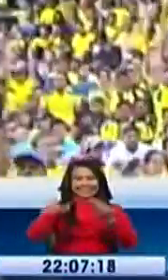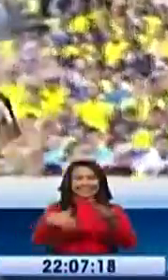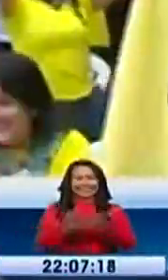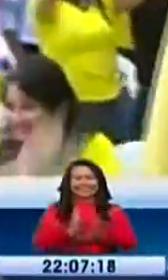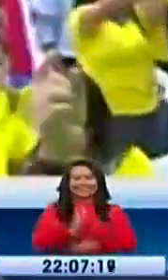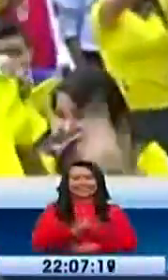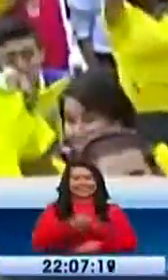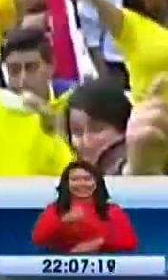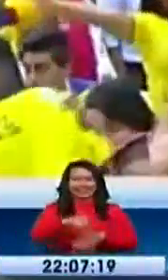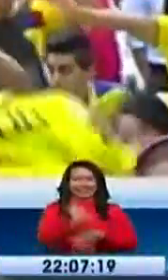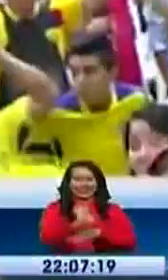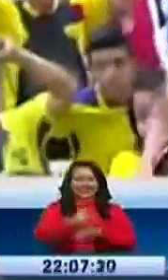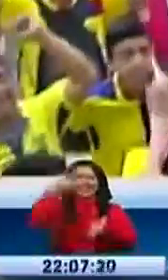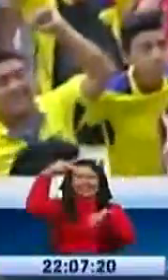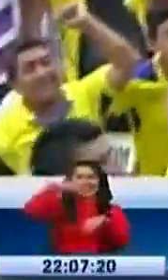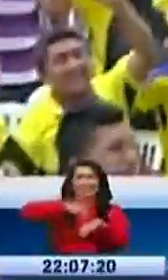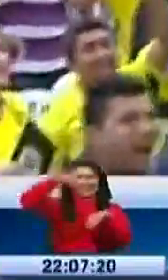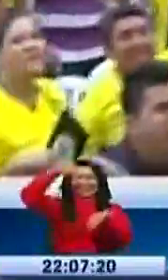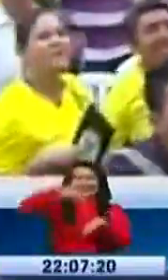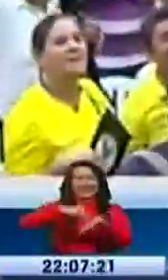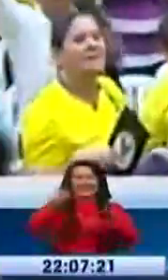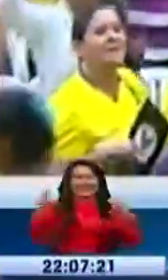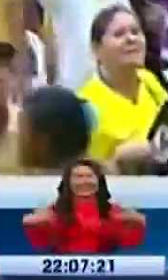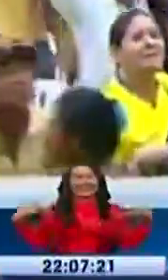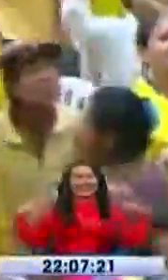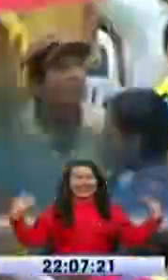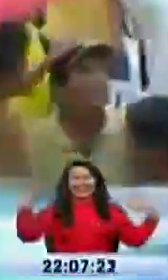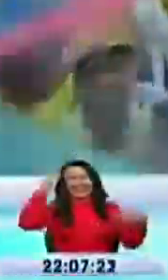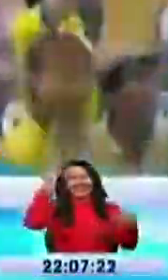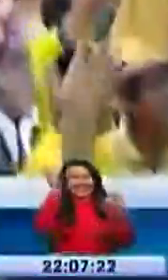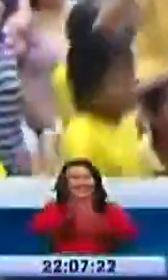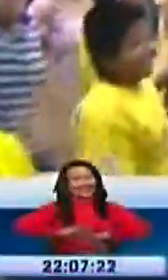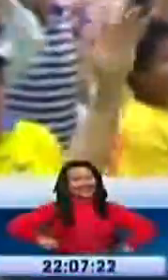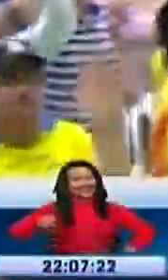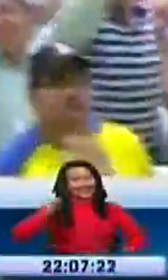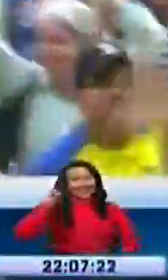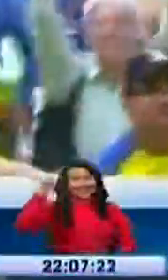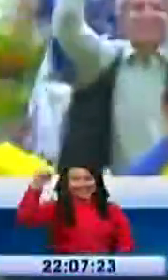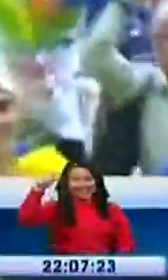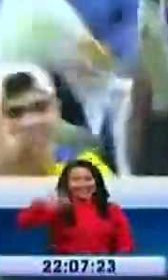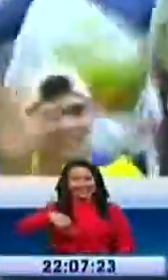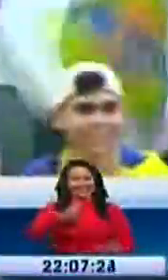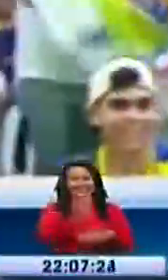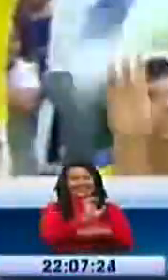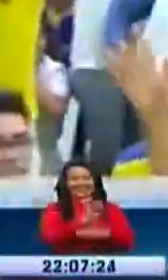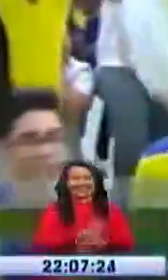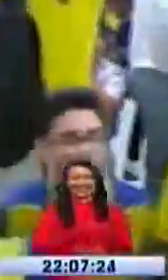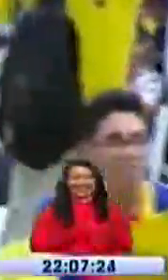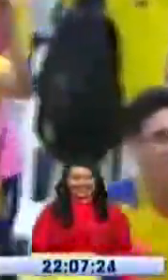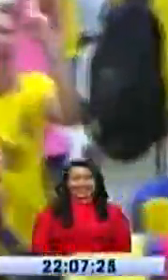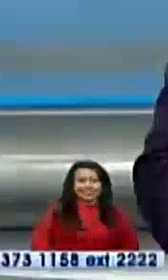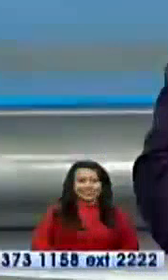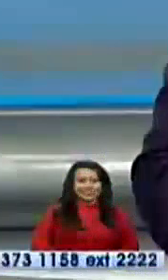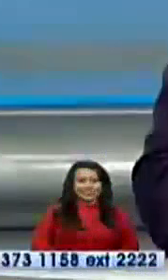ecuatoriano saltaban de alegría por el trabajo cumplido, informó Ítalo Ruiz.